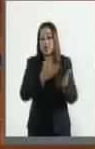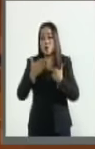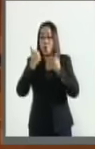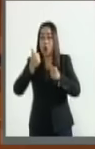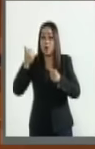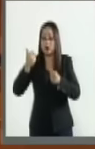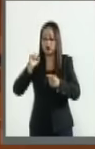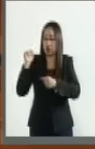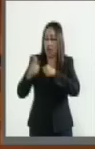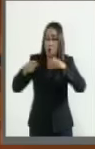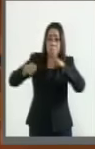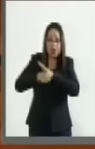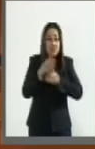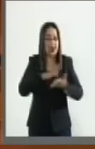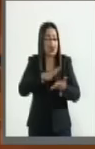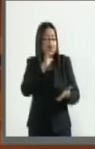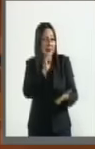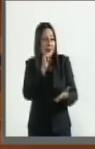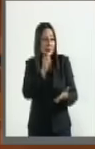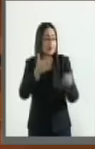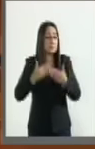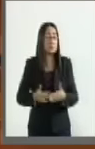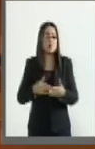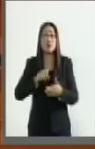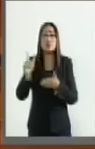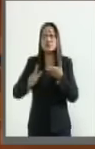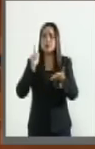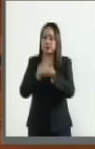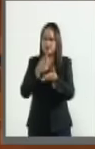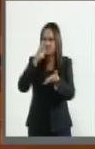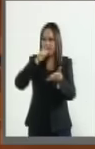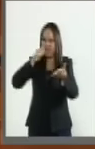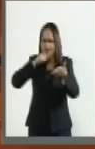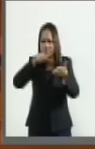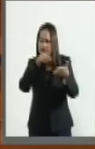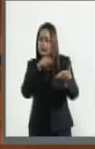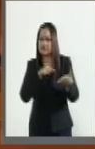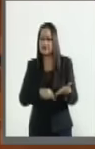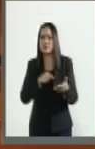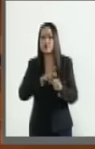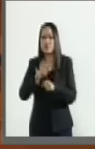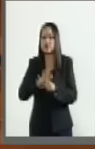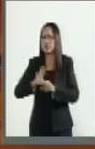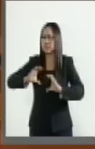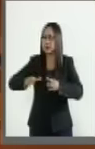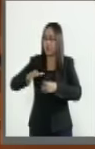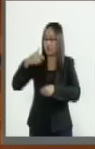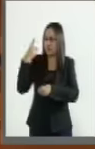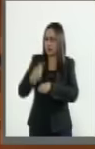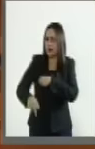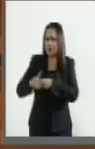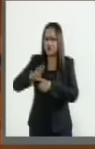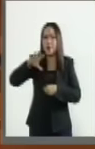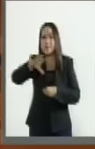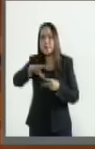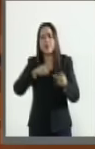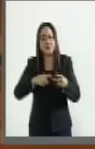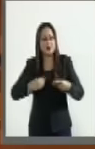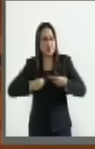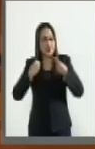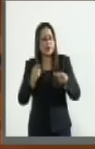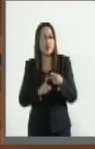pena corporal para ello. La deficiencia en la legislación vigente pone en riesgo bienes jurídicos tutelados por el Estado, como lo son la vida,